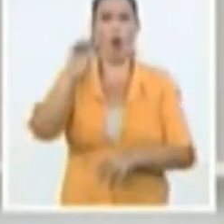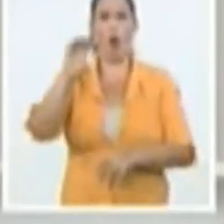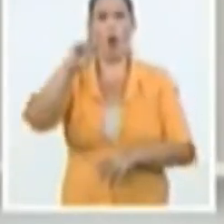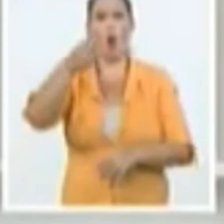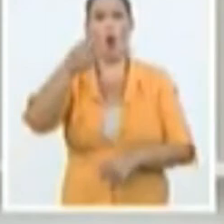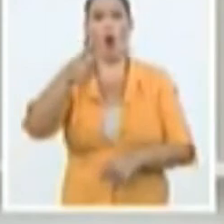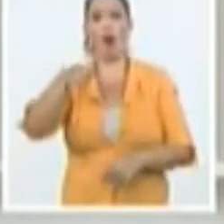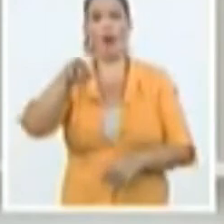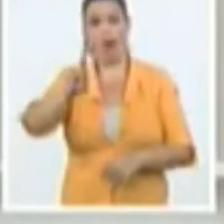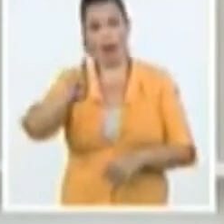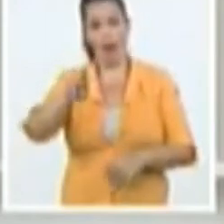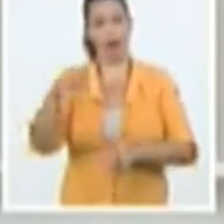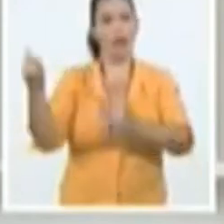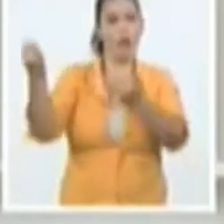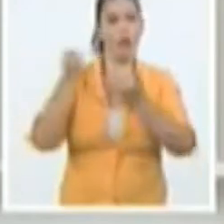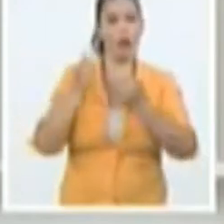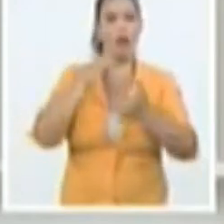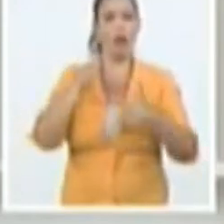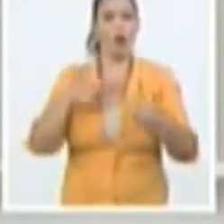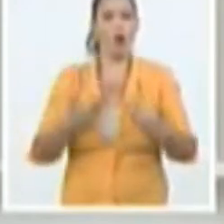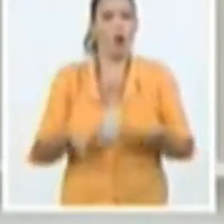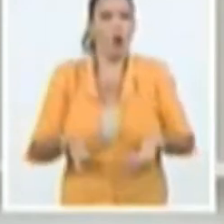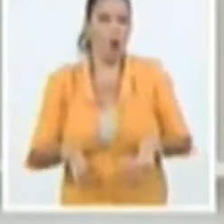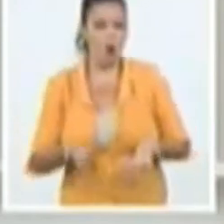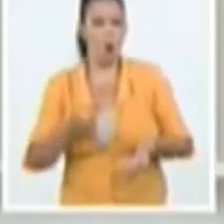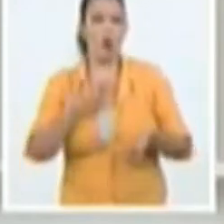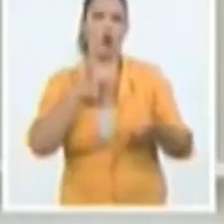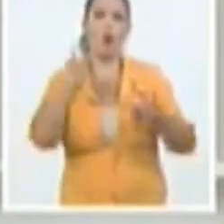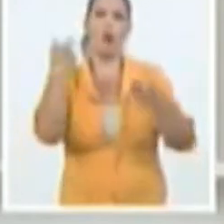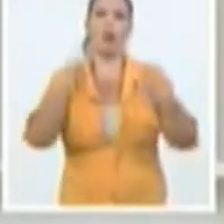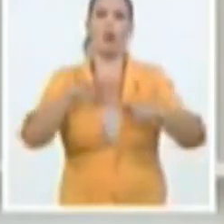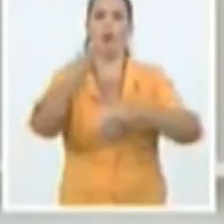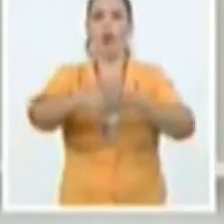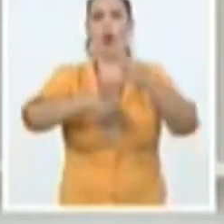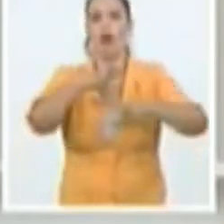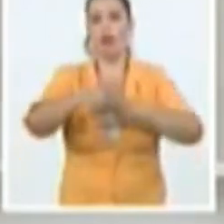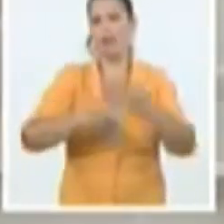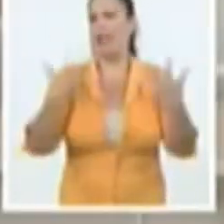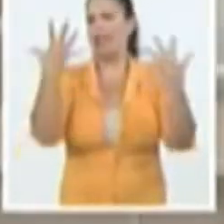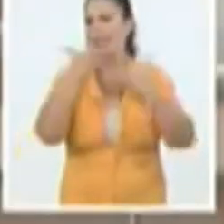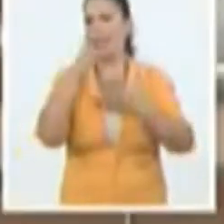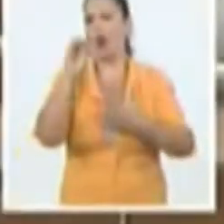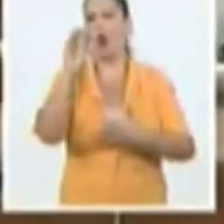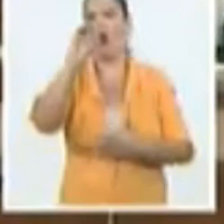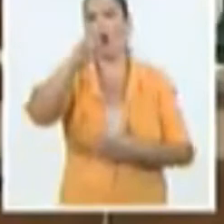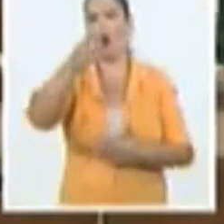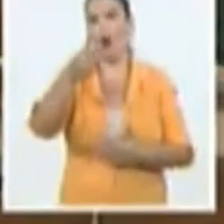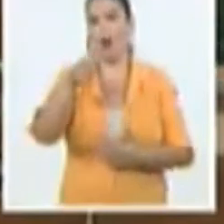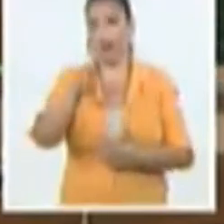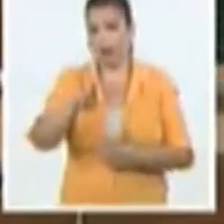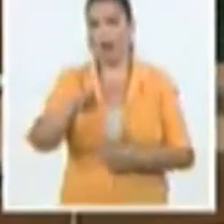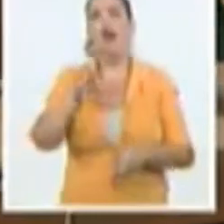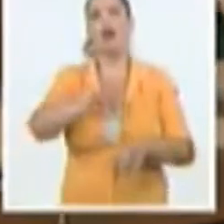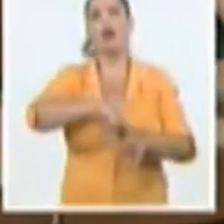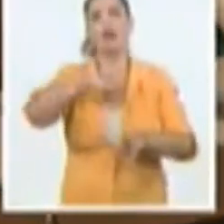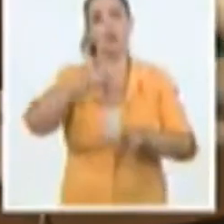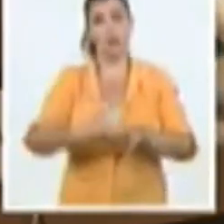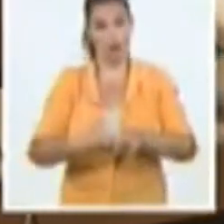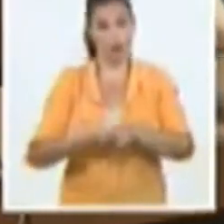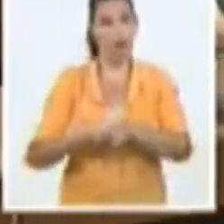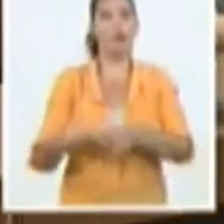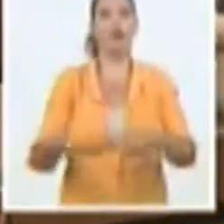alusión, es uno de los personeros de esta organización con ese